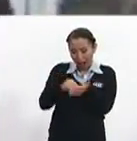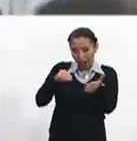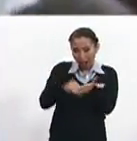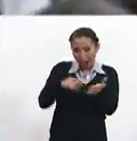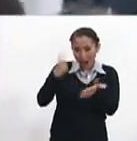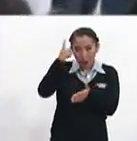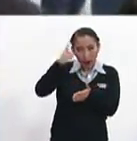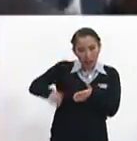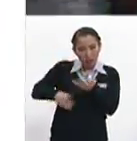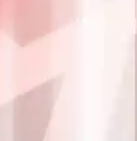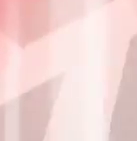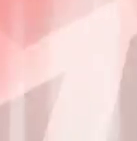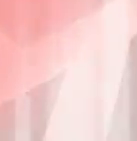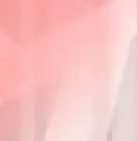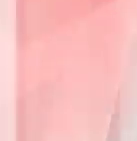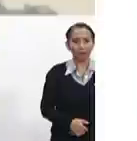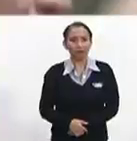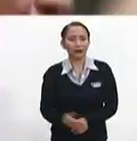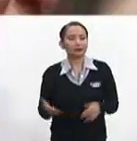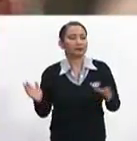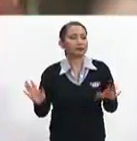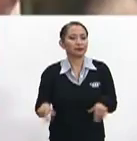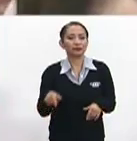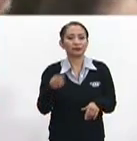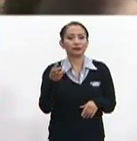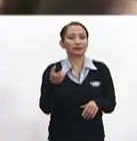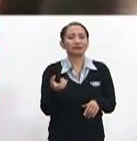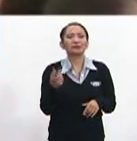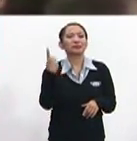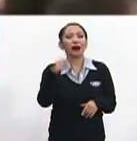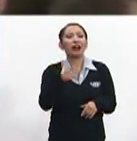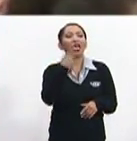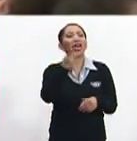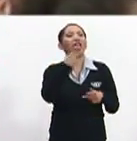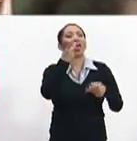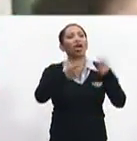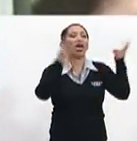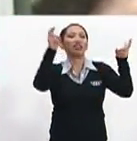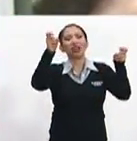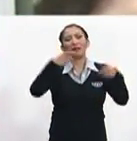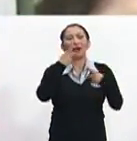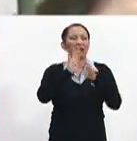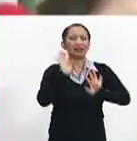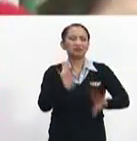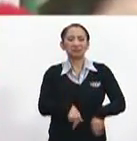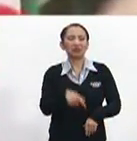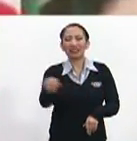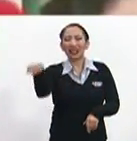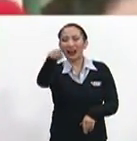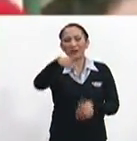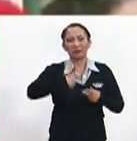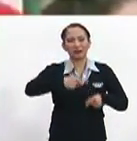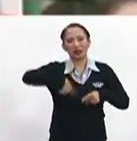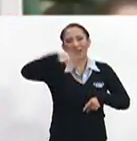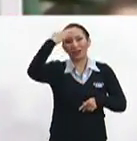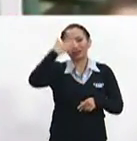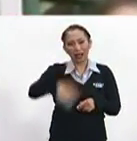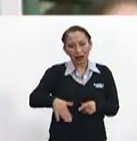declaración patrimonial. Es que no voy a polemizar sobre eso. Ya la gente